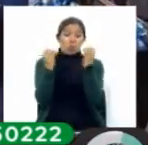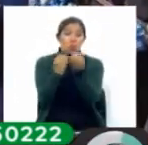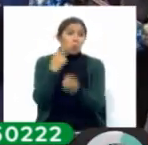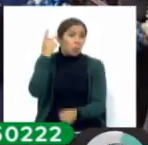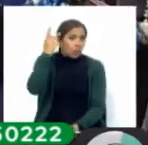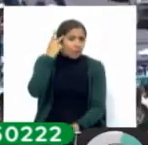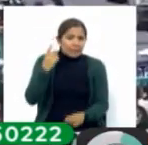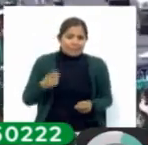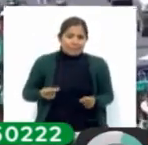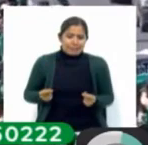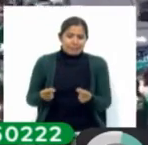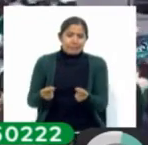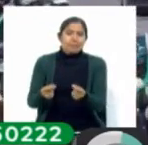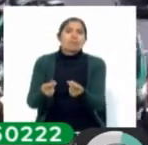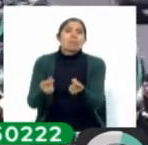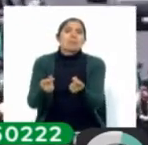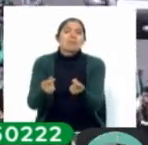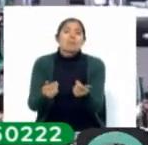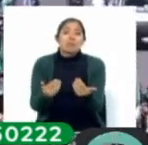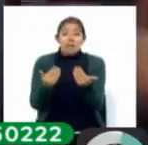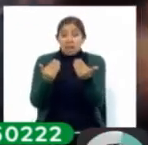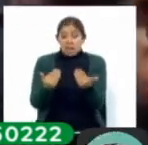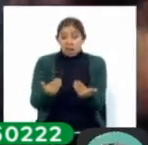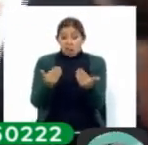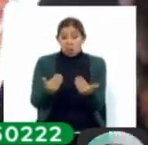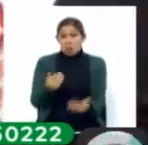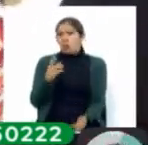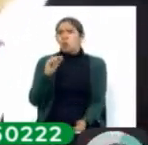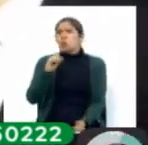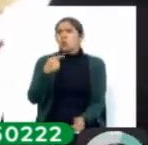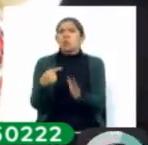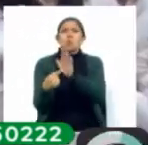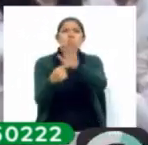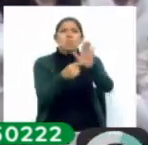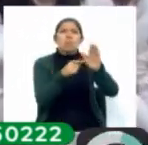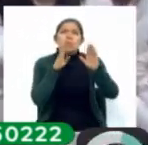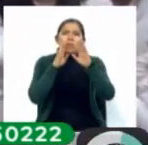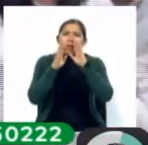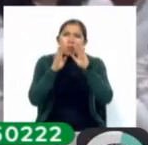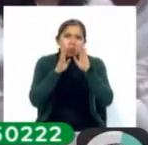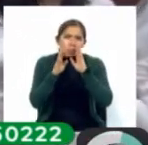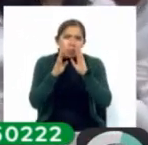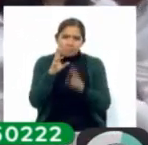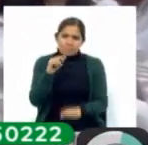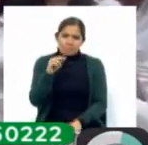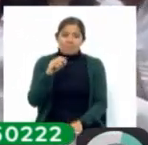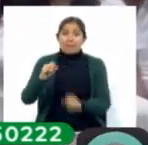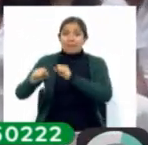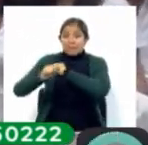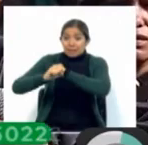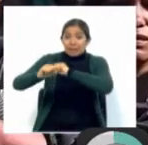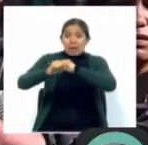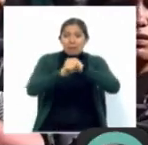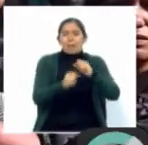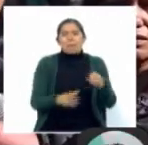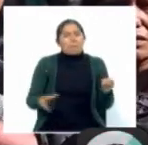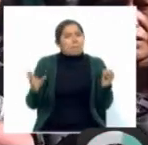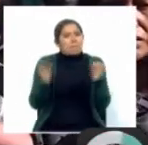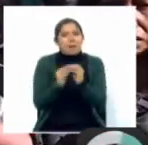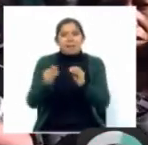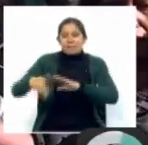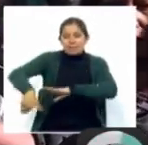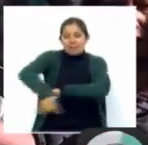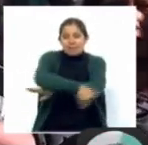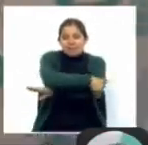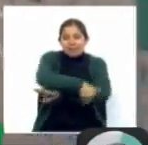carrera aceleran. Ahora ya no solo se refleja en las redes sociales. De hecho, las campañas se viven más en las calles,